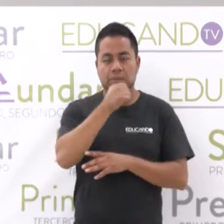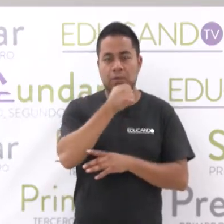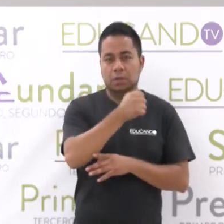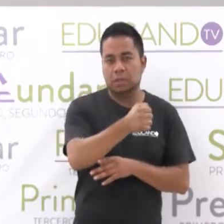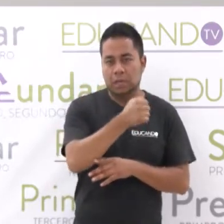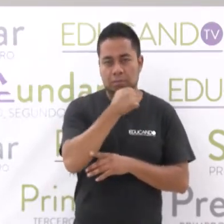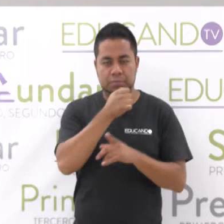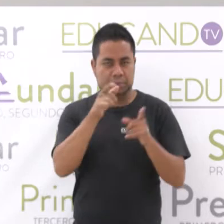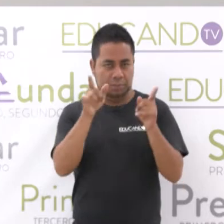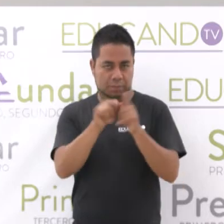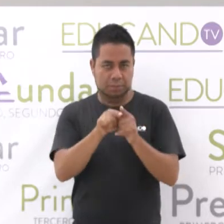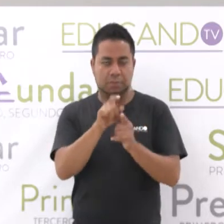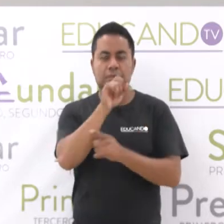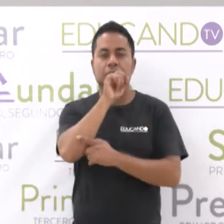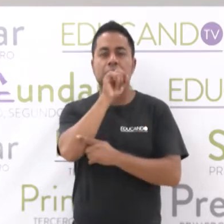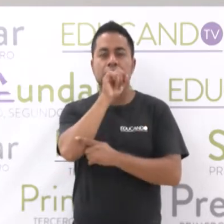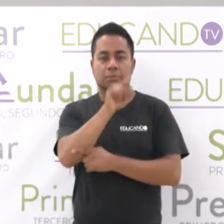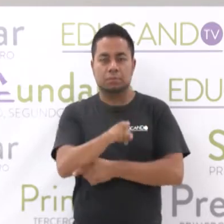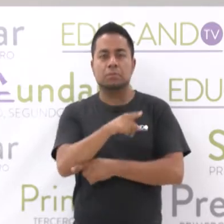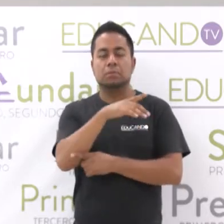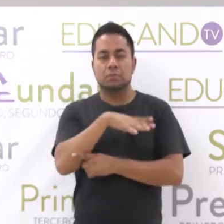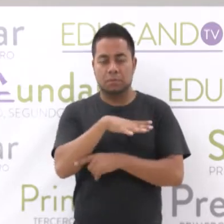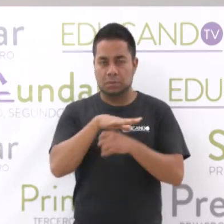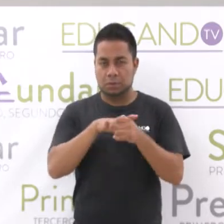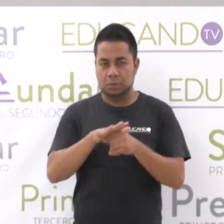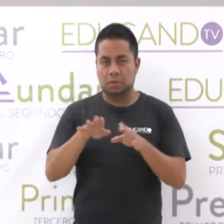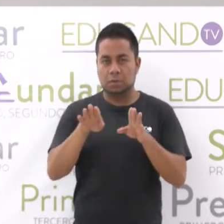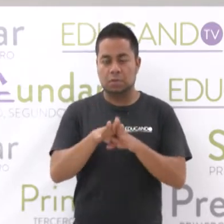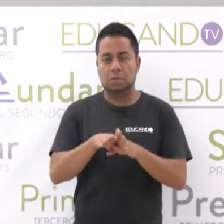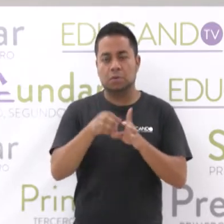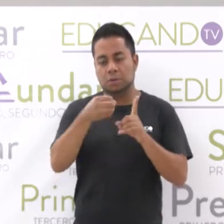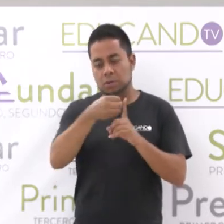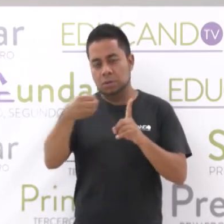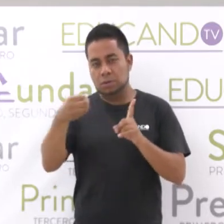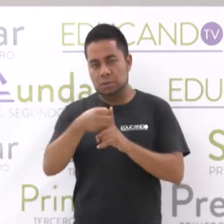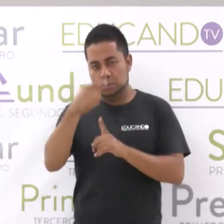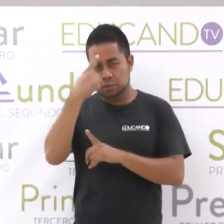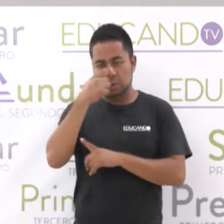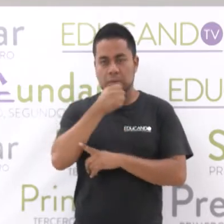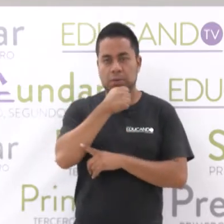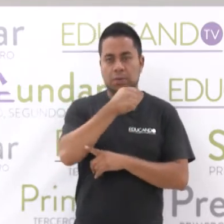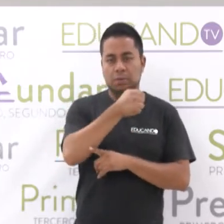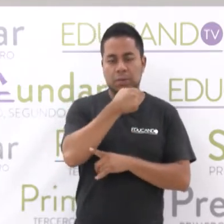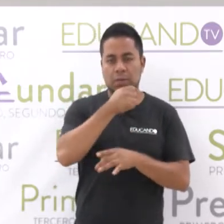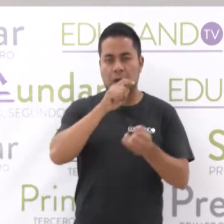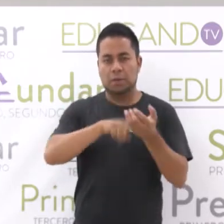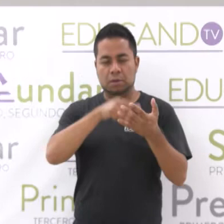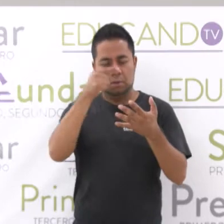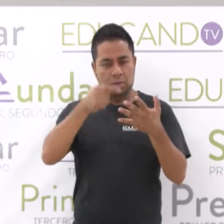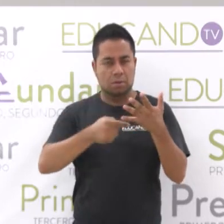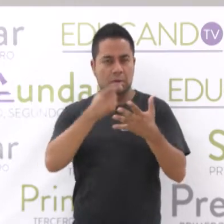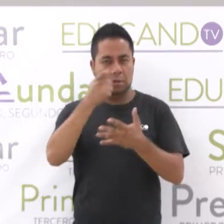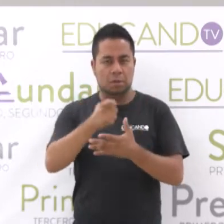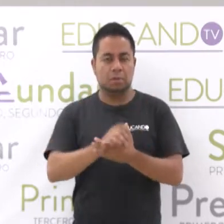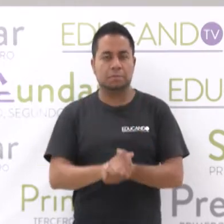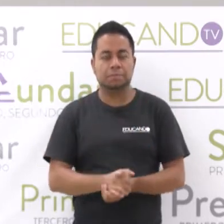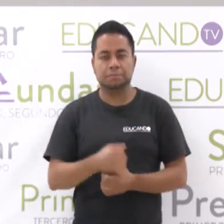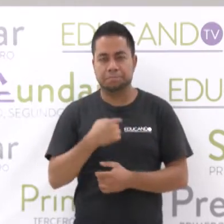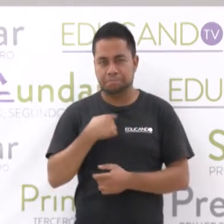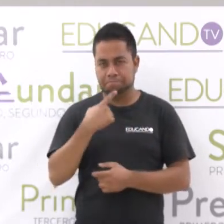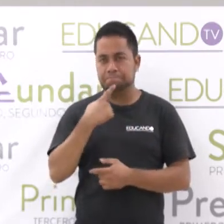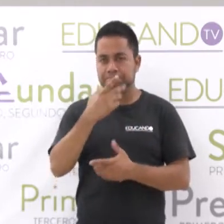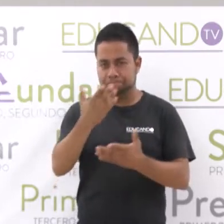reportaje. También vimos la estructura del reportaje. Y yo les